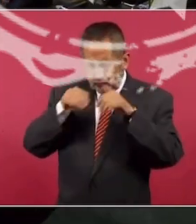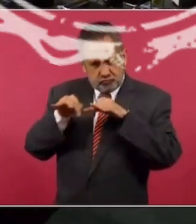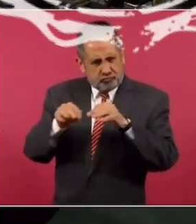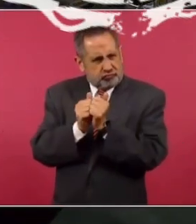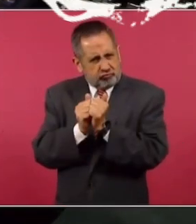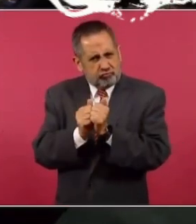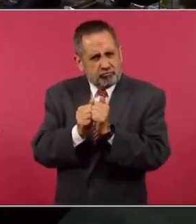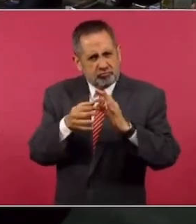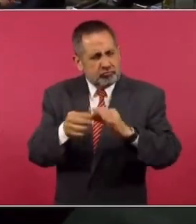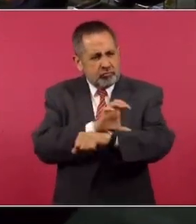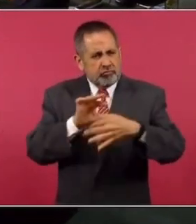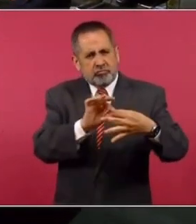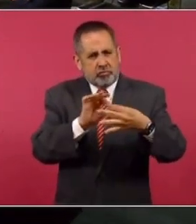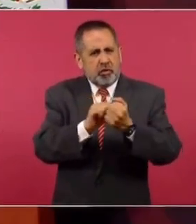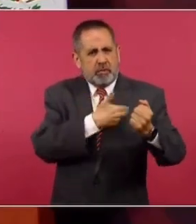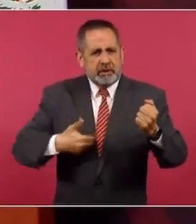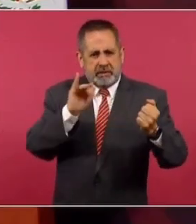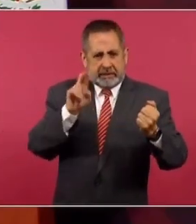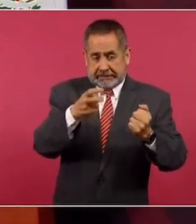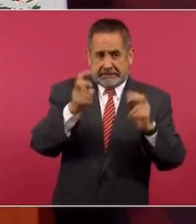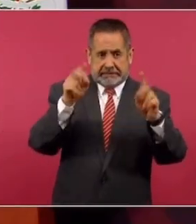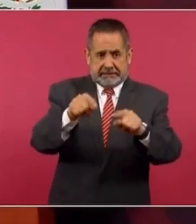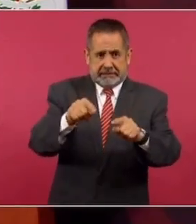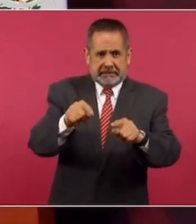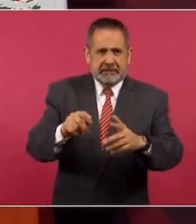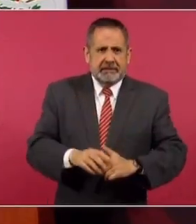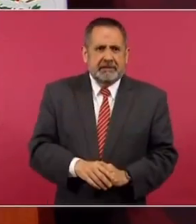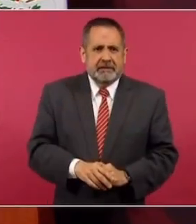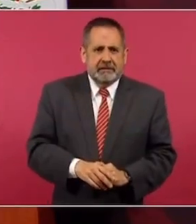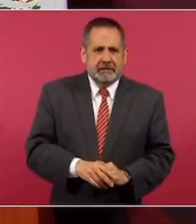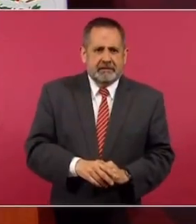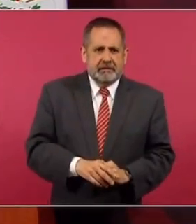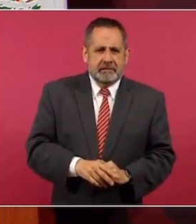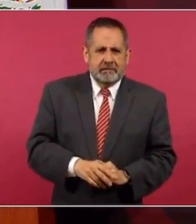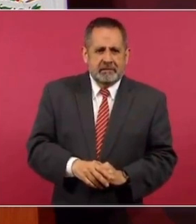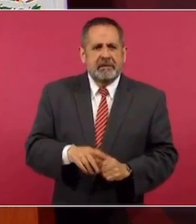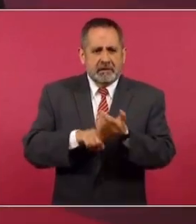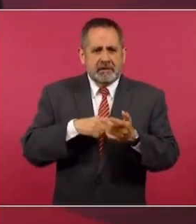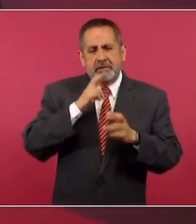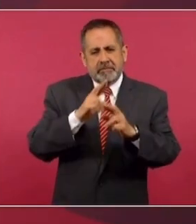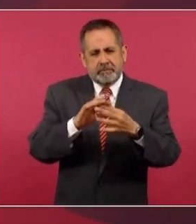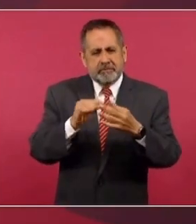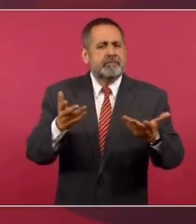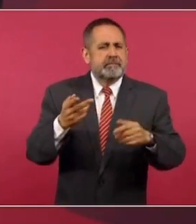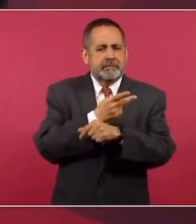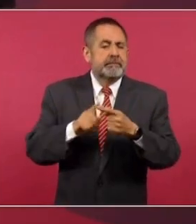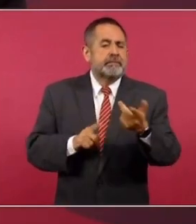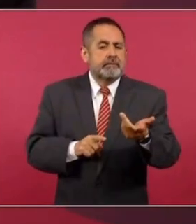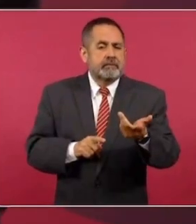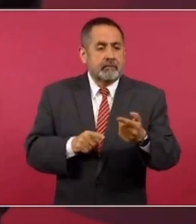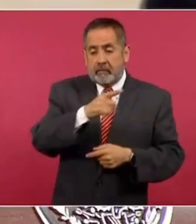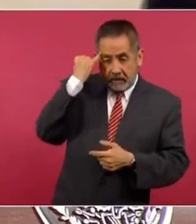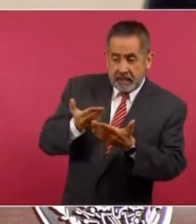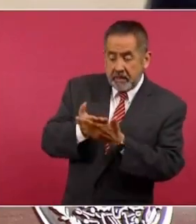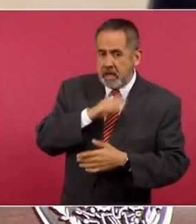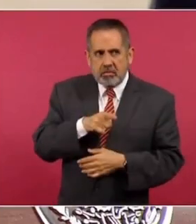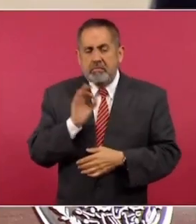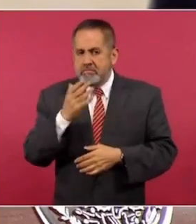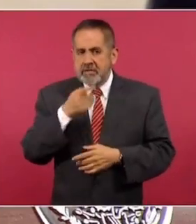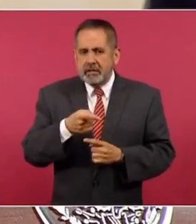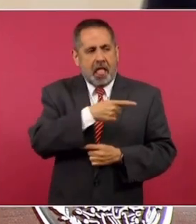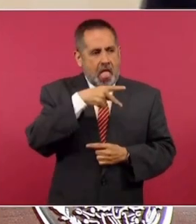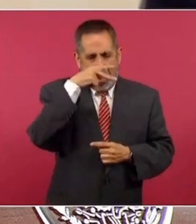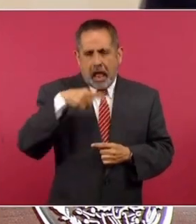trabajando de manera coordinada con el presidente Biden en ese tema, muy bien, y hay resultados. Y lo que está planteando no está mal,